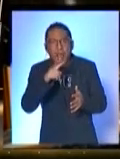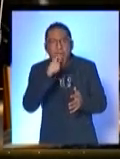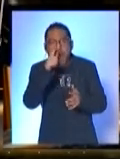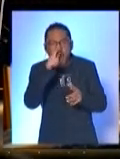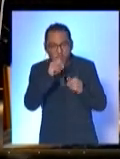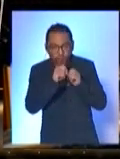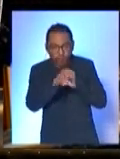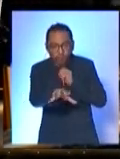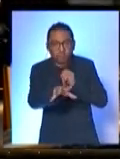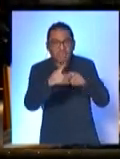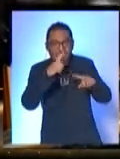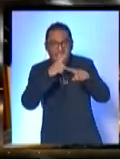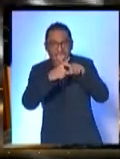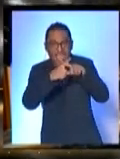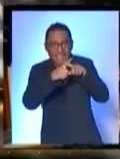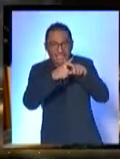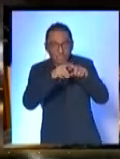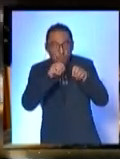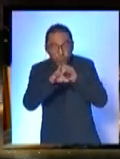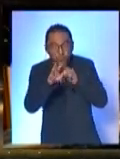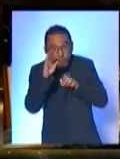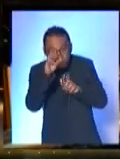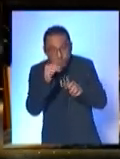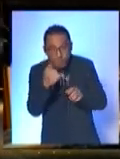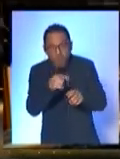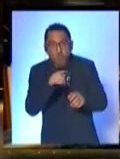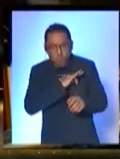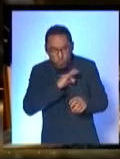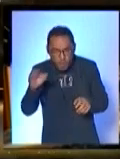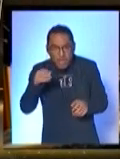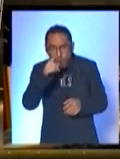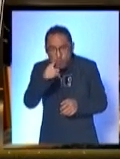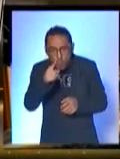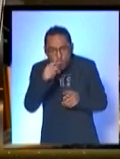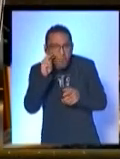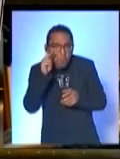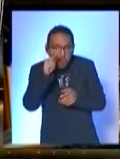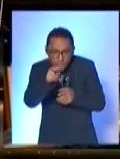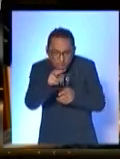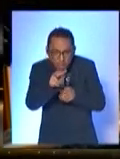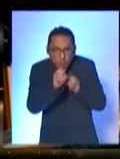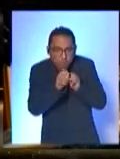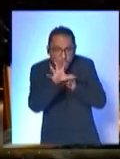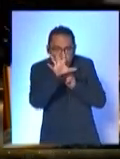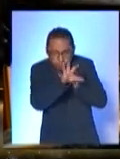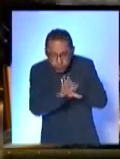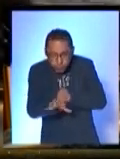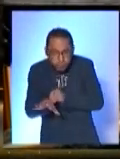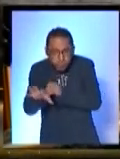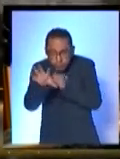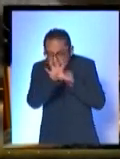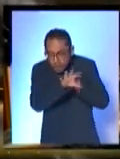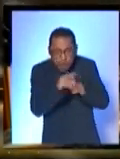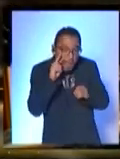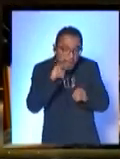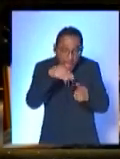O sea, en una estructura con un aparato puedes ver cómo está tu acero en el